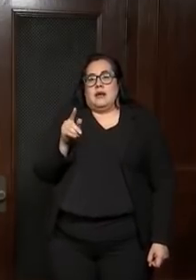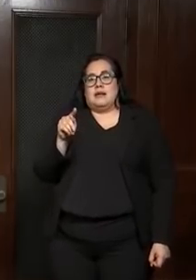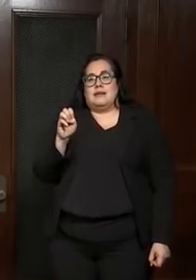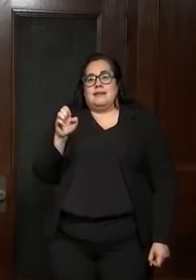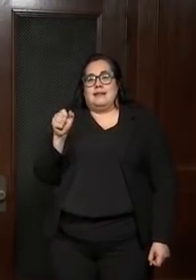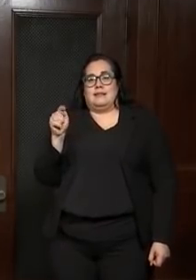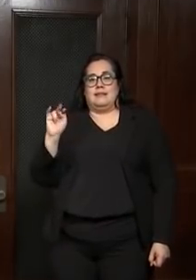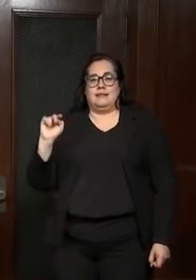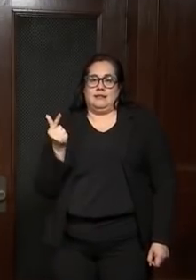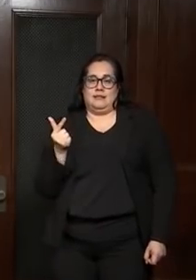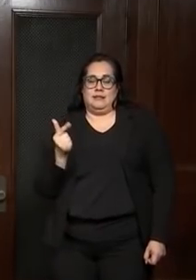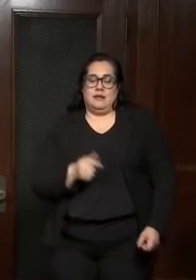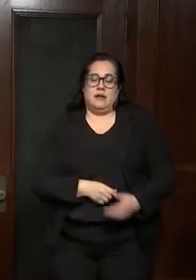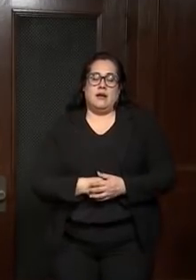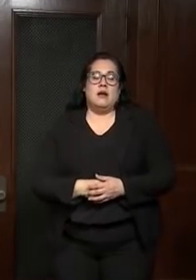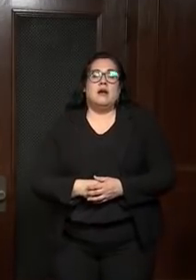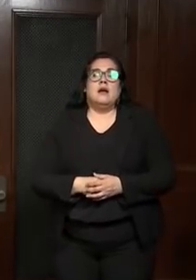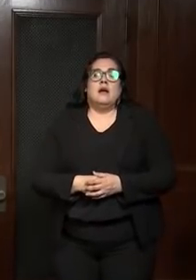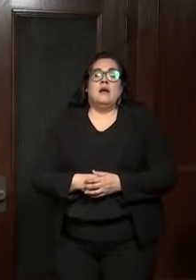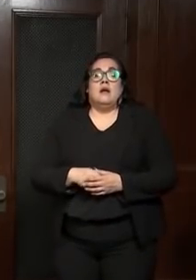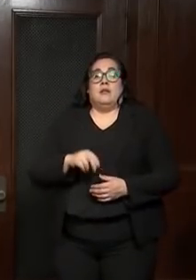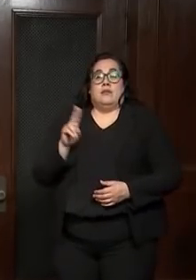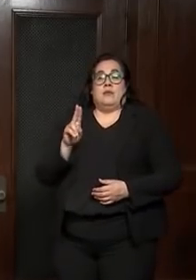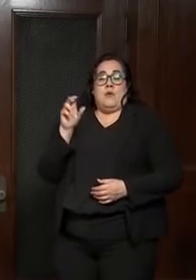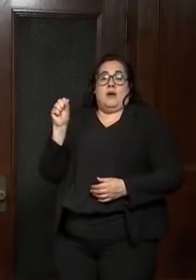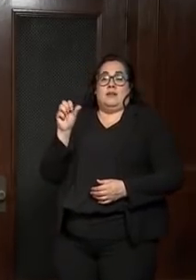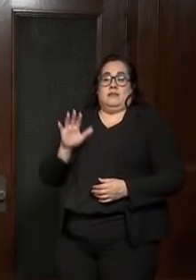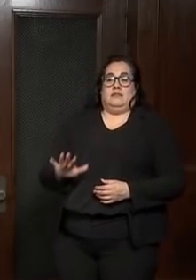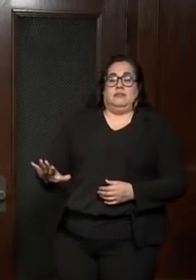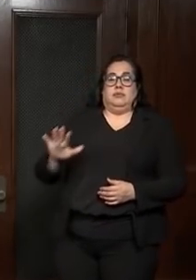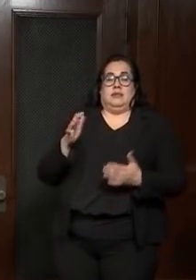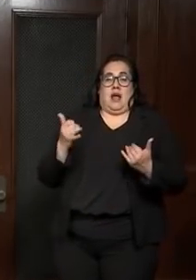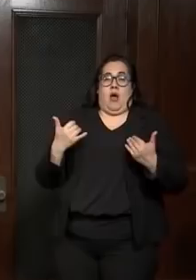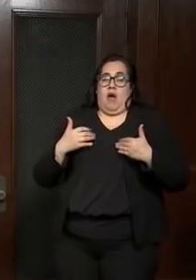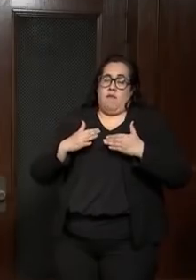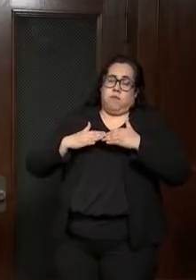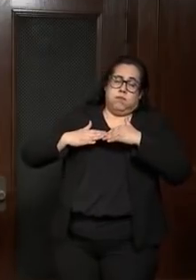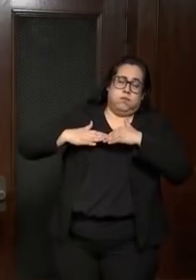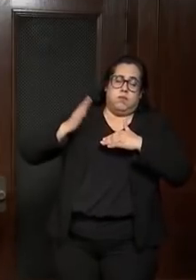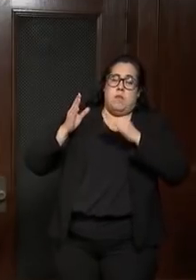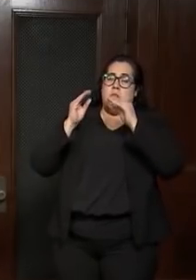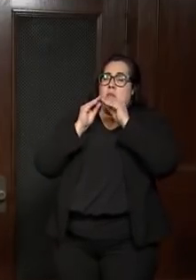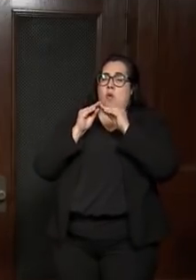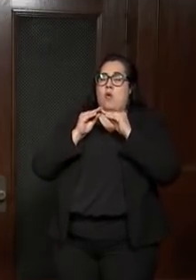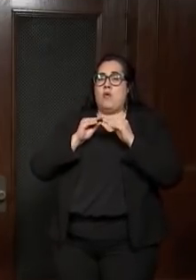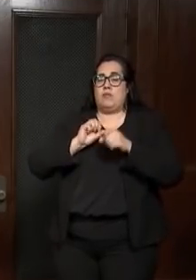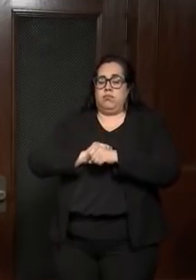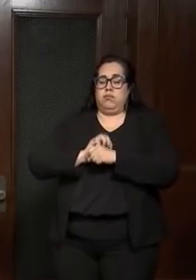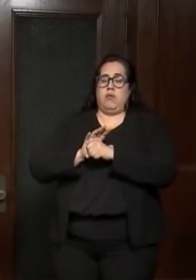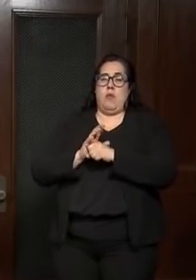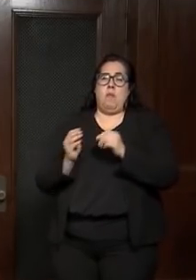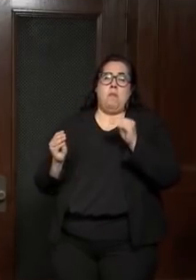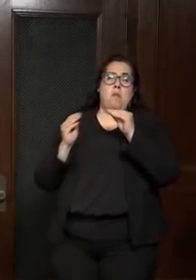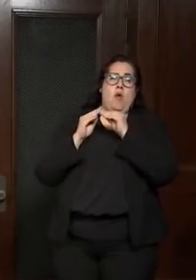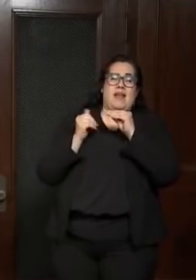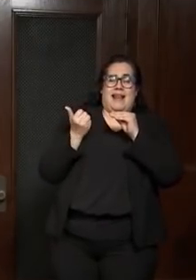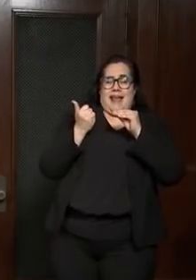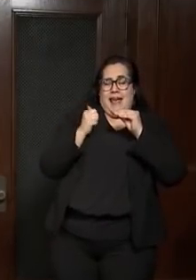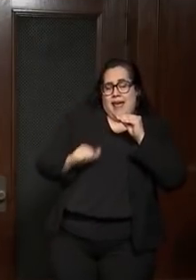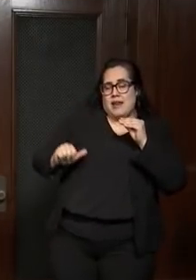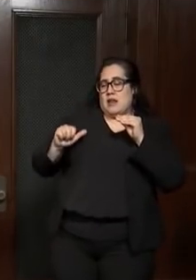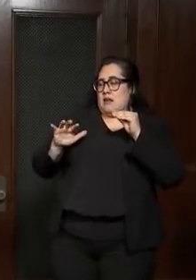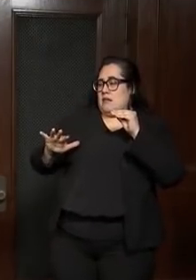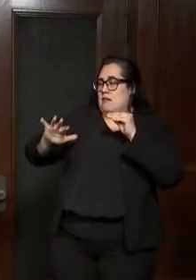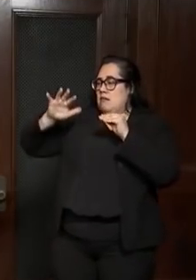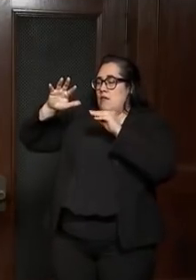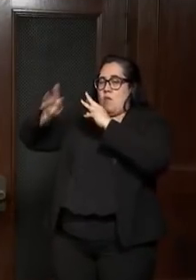coronavirus.lacity.org/testing. Los Estados Unidos ahora tienen más casos de coronavirus de cualquier país del mundo y